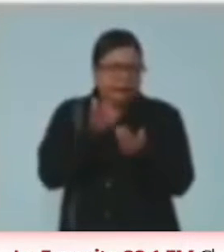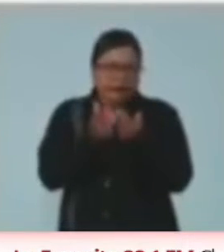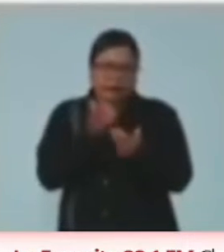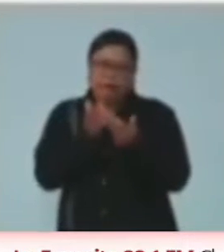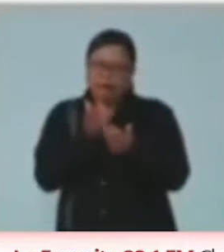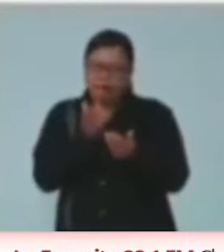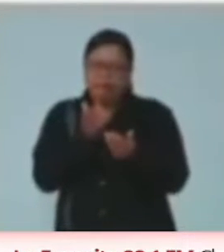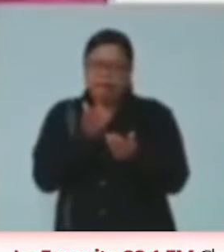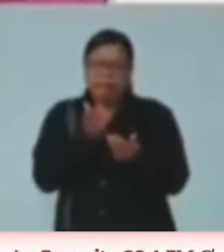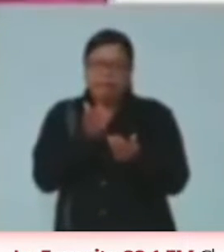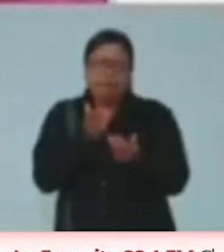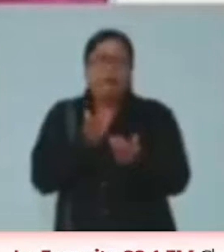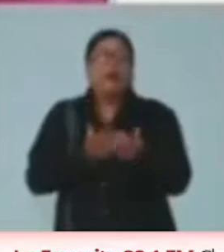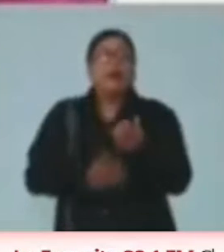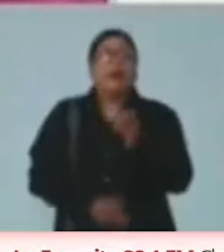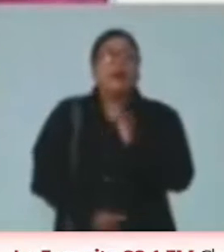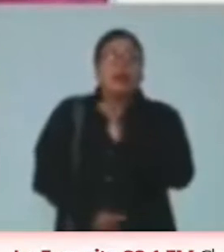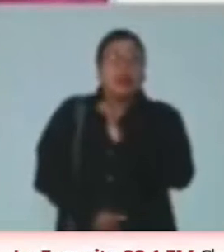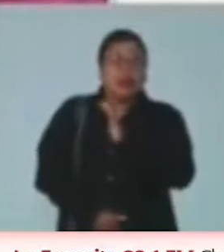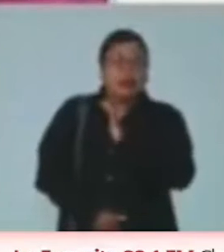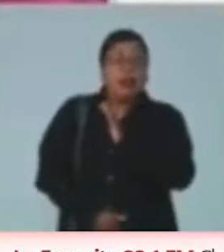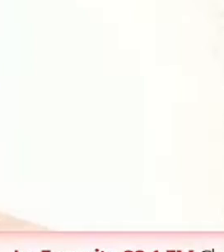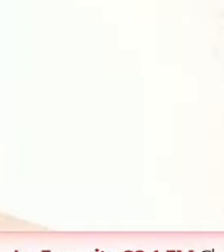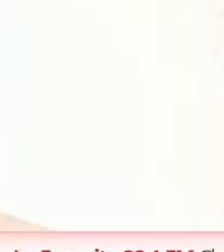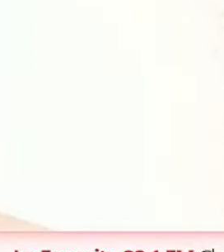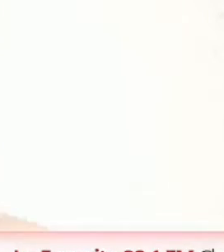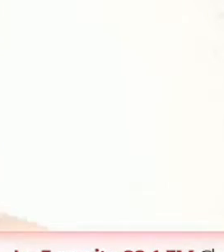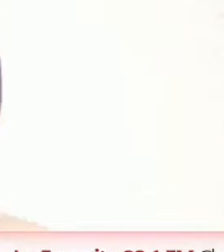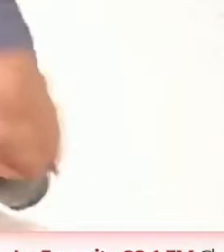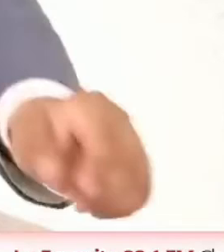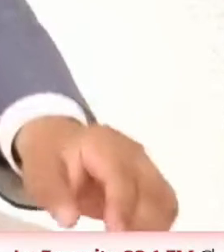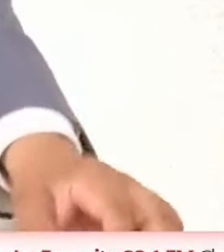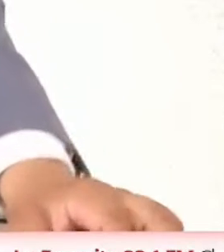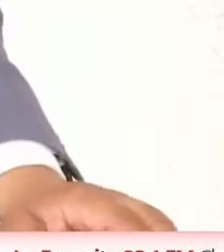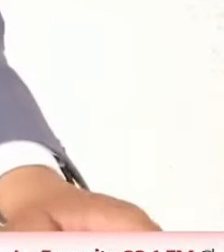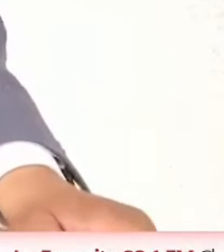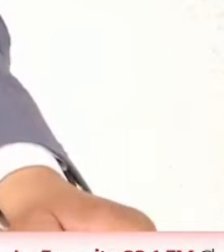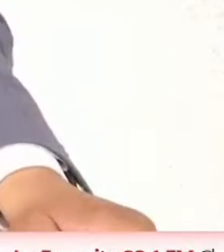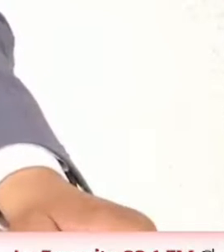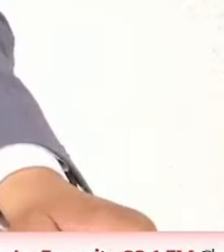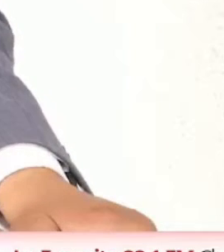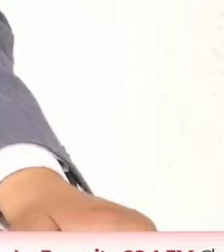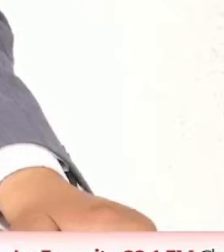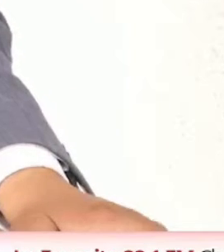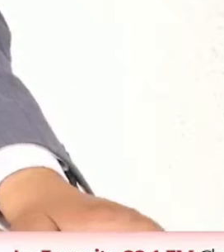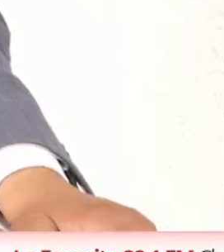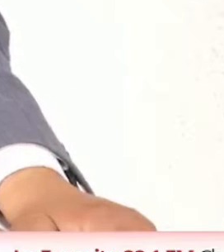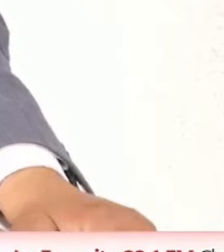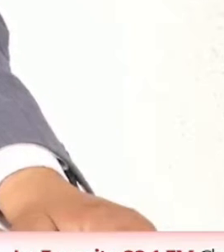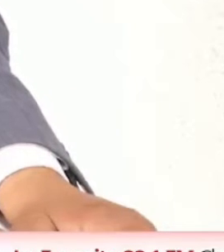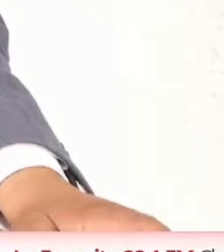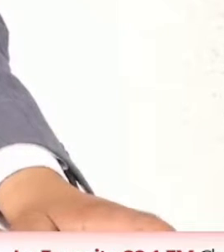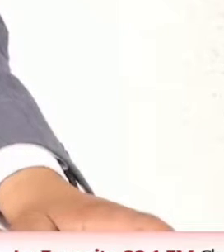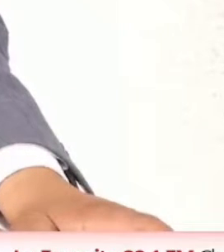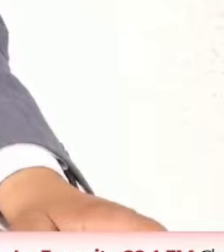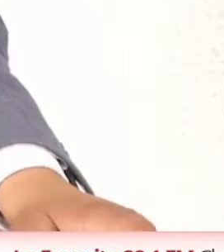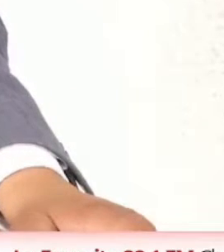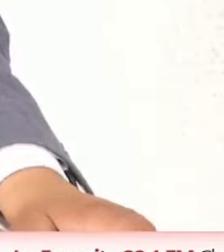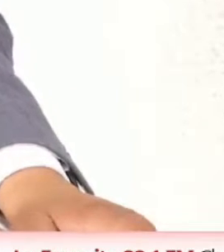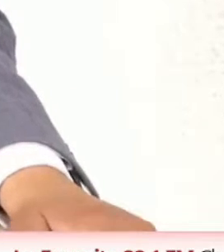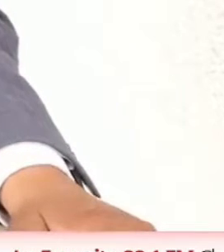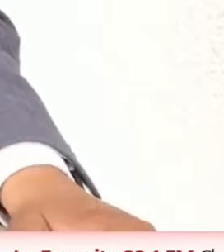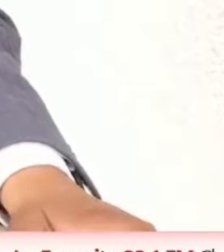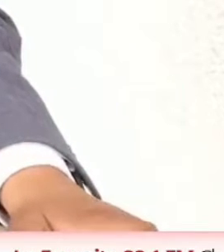lo que dijo el gobernador, quien dio un balance ante los medios de comunicación respecto de estos incendios que se